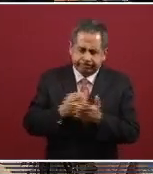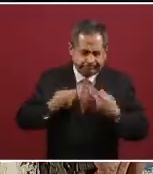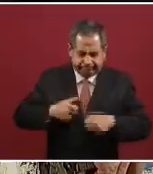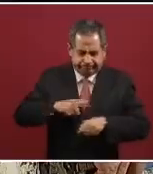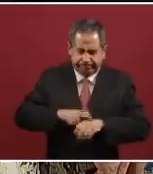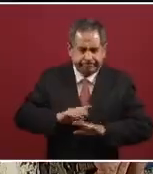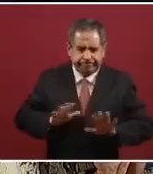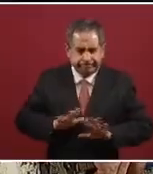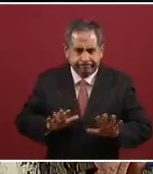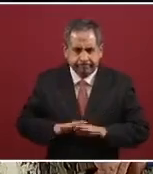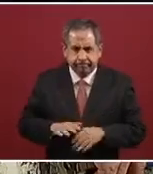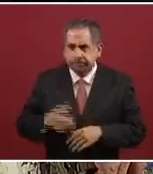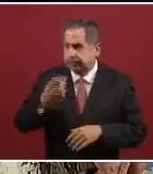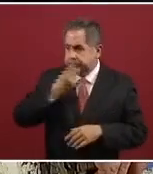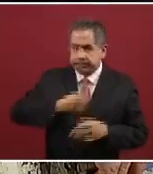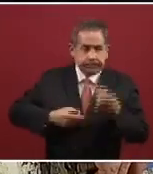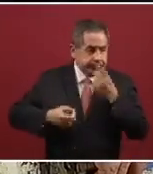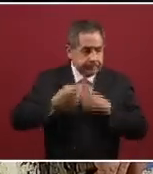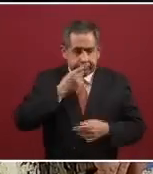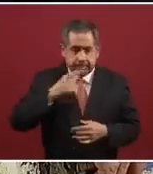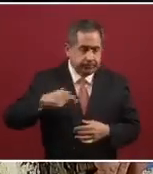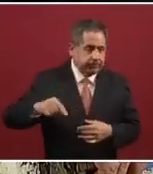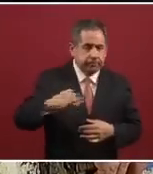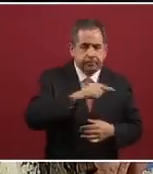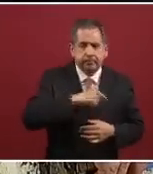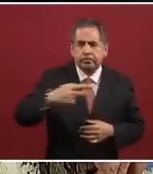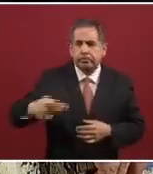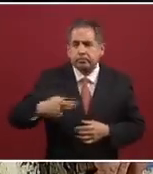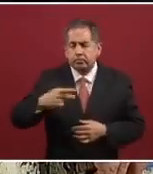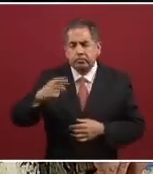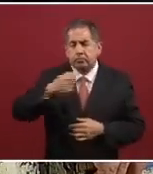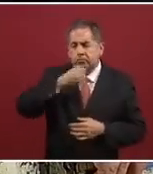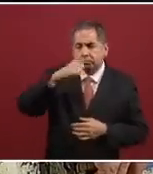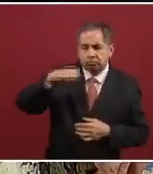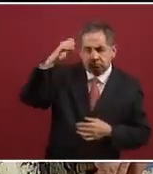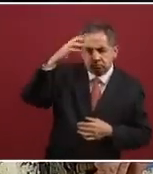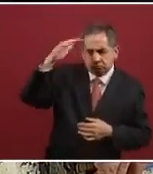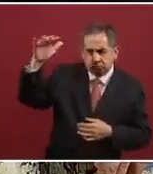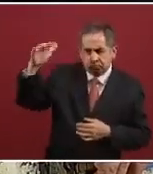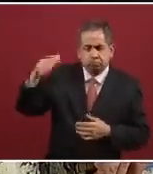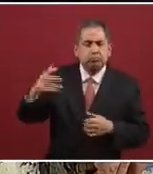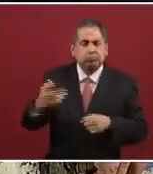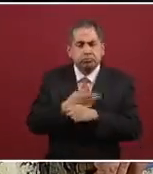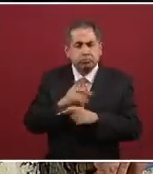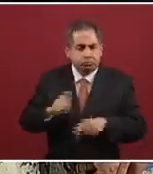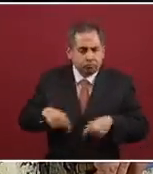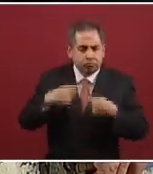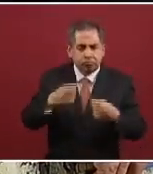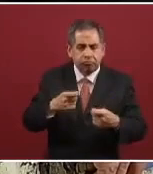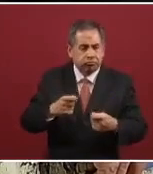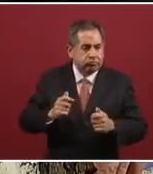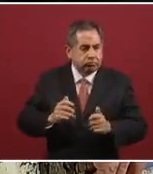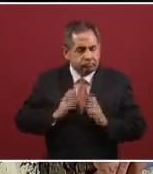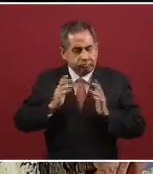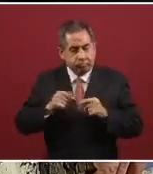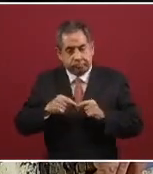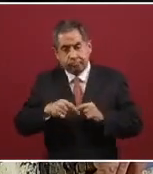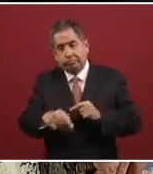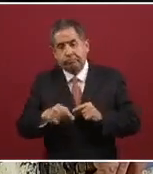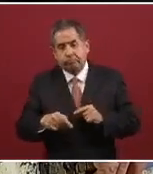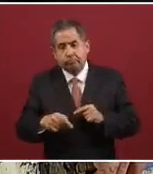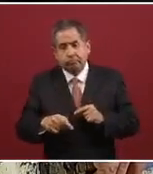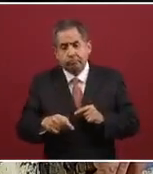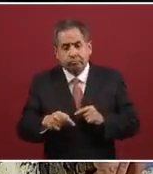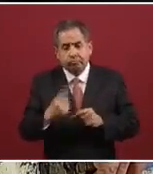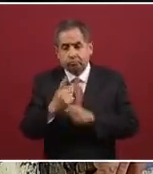personal, sino que es lo que nos dice la gente. Nos preguntan los adultos mayores que si les va a dar la sorpresa a